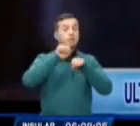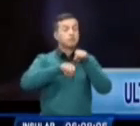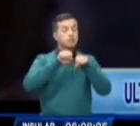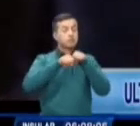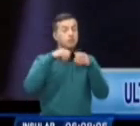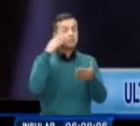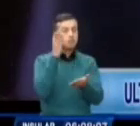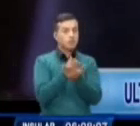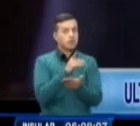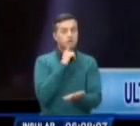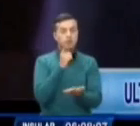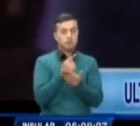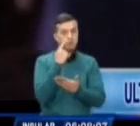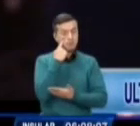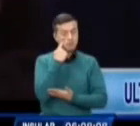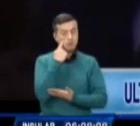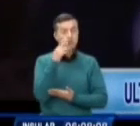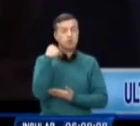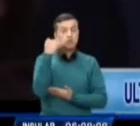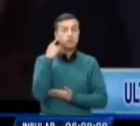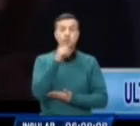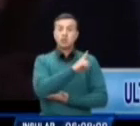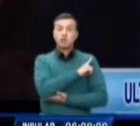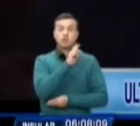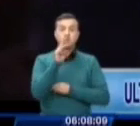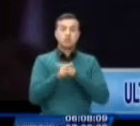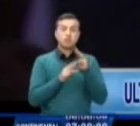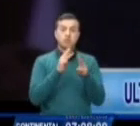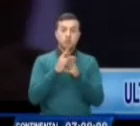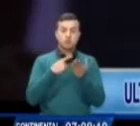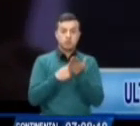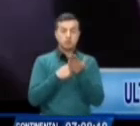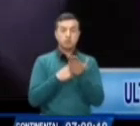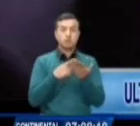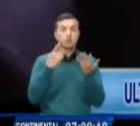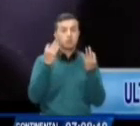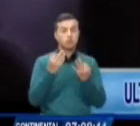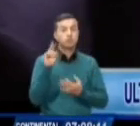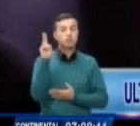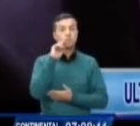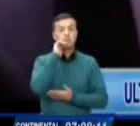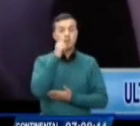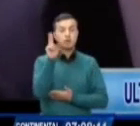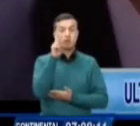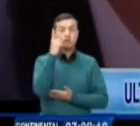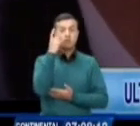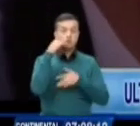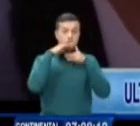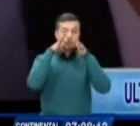conocer la hora en la que se reunirán las delegaciones mundiales para que este día viernes, mañana, 11 de